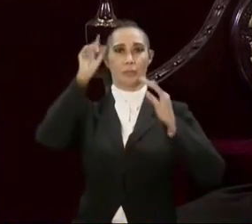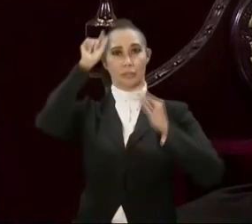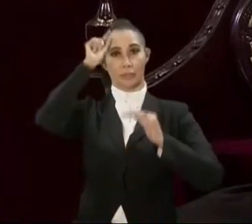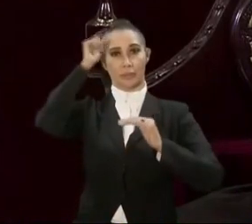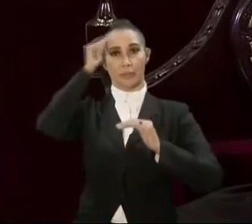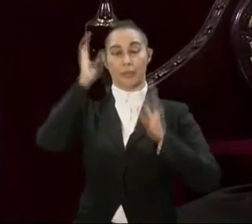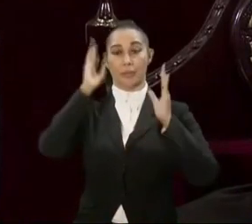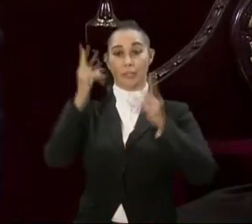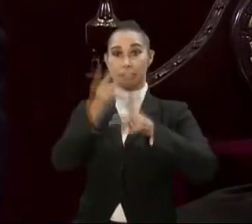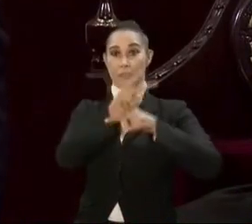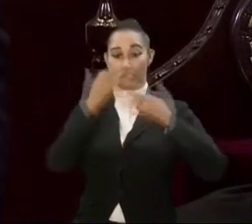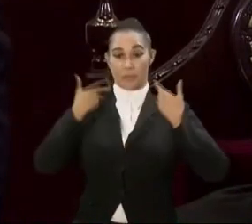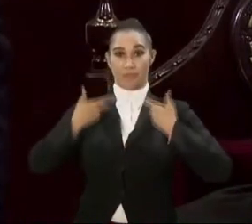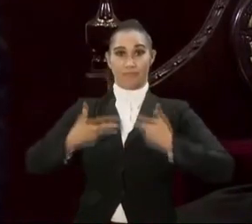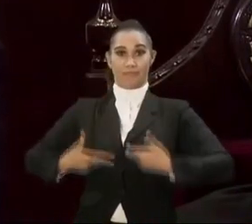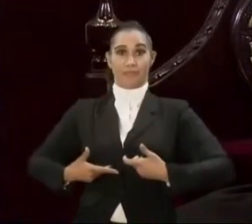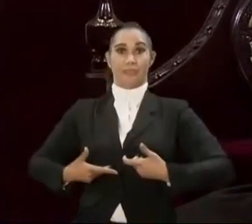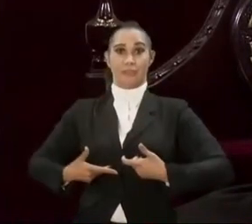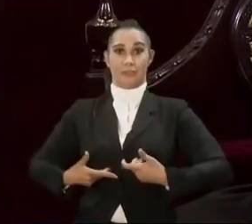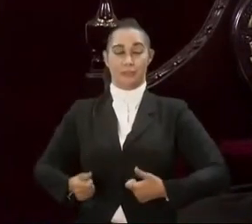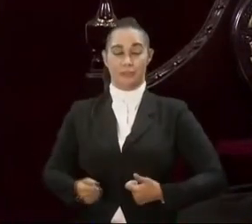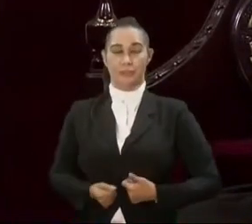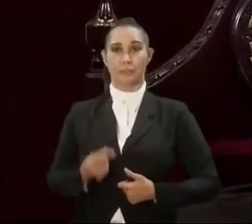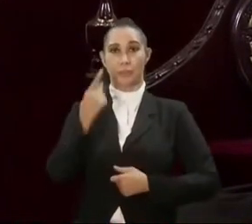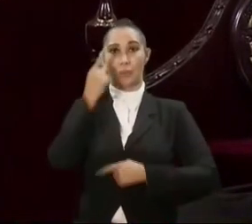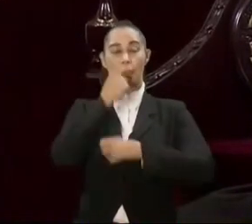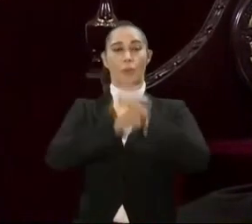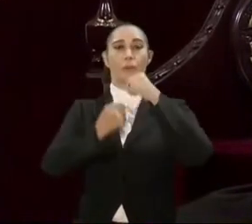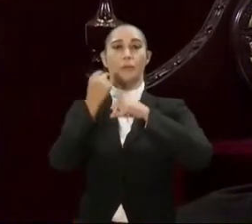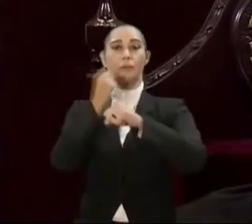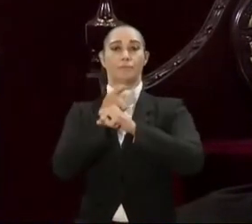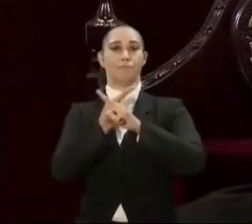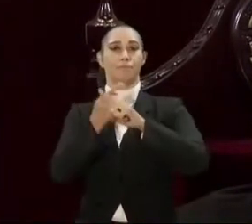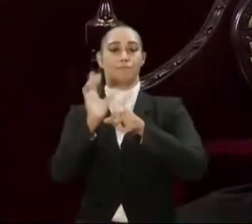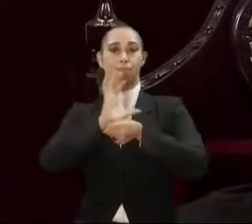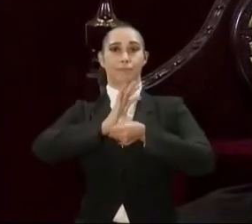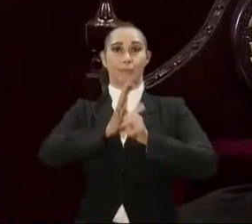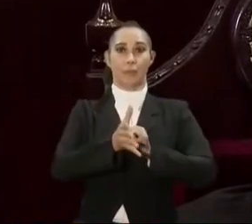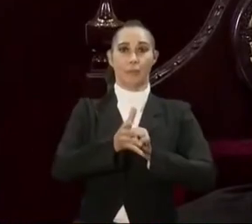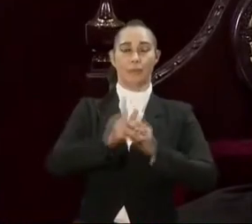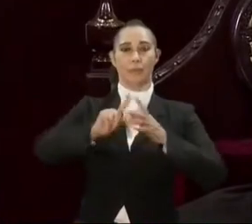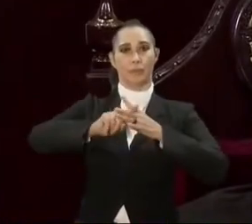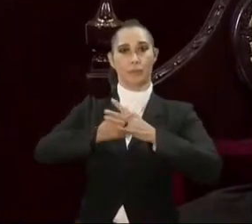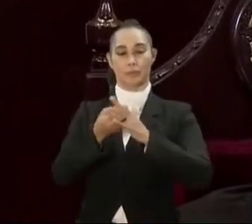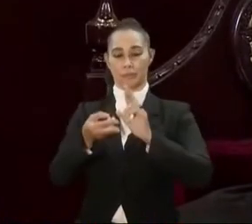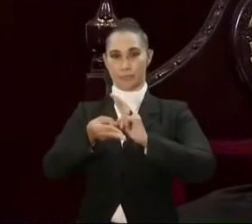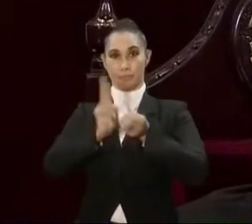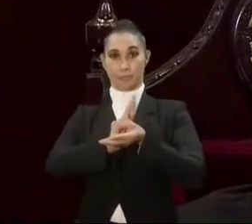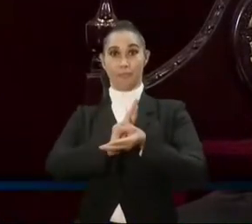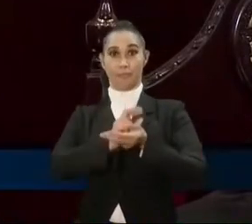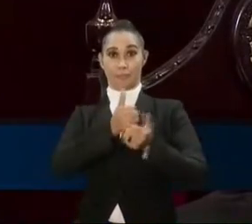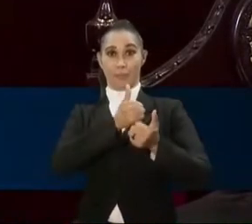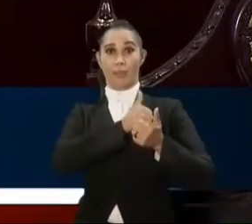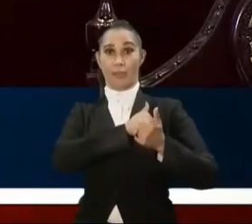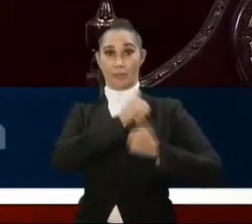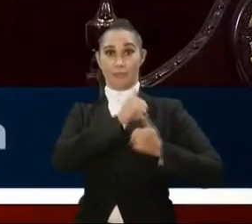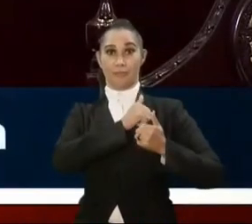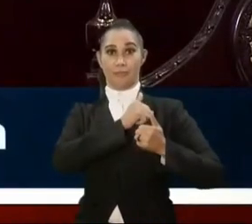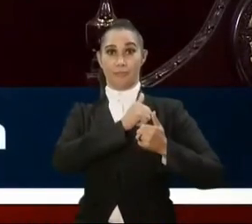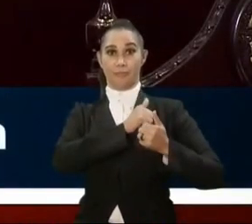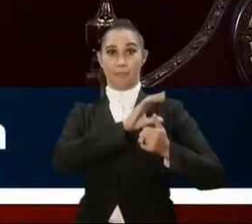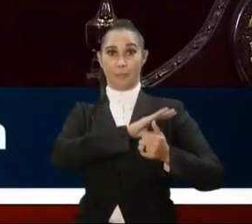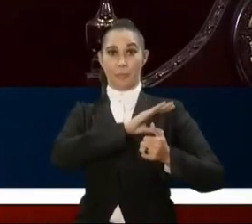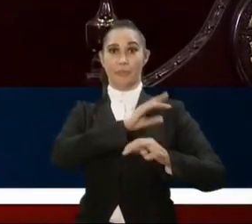seguridad. Después de un año y medio de pandemia, pudimos dar inicio a la reforma y transformación de la Policía